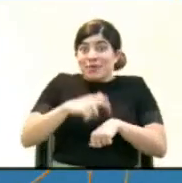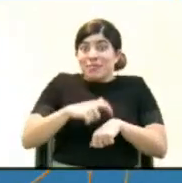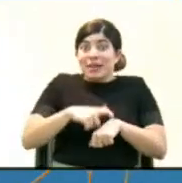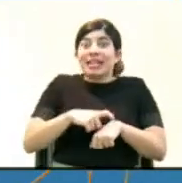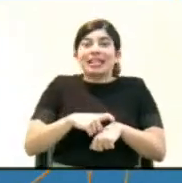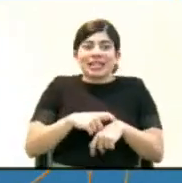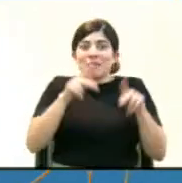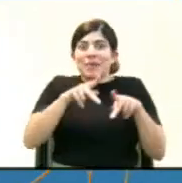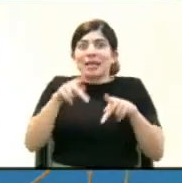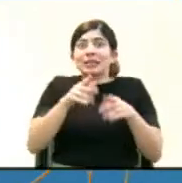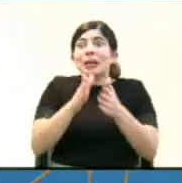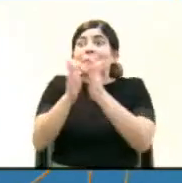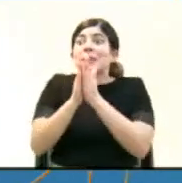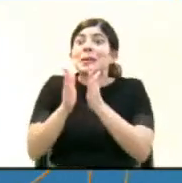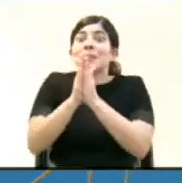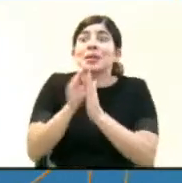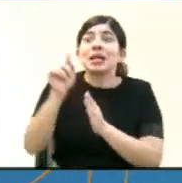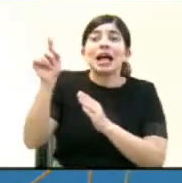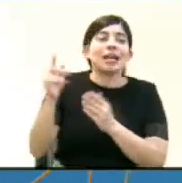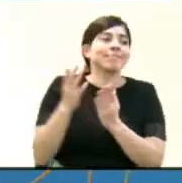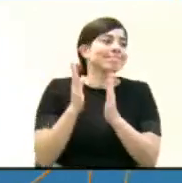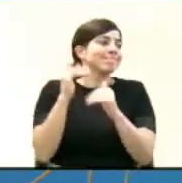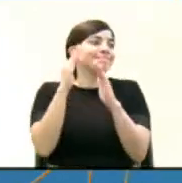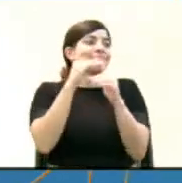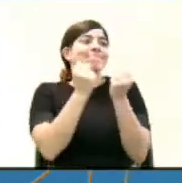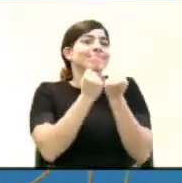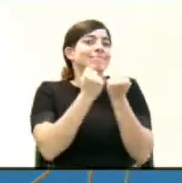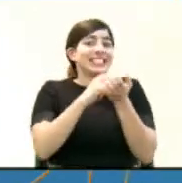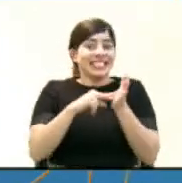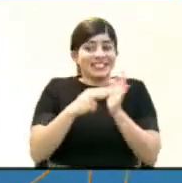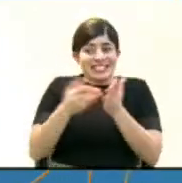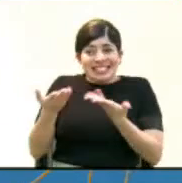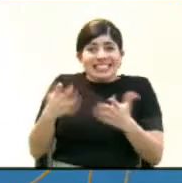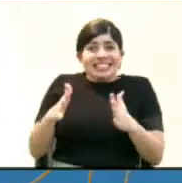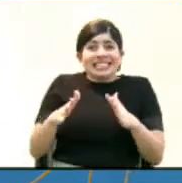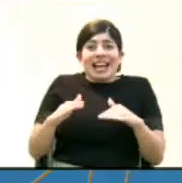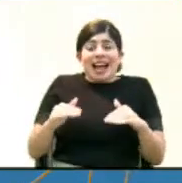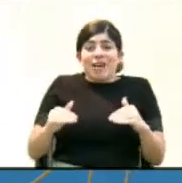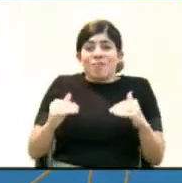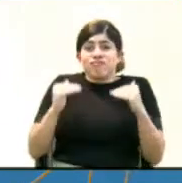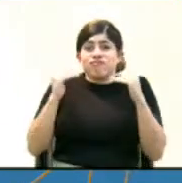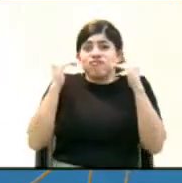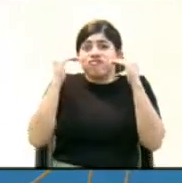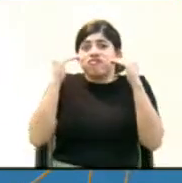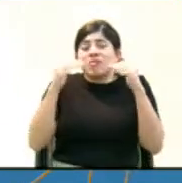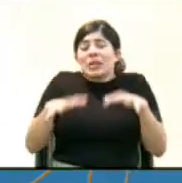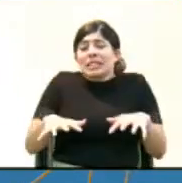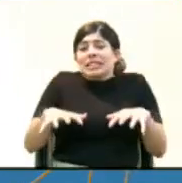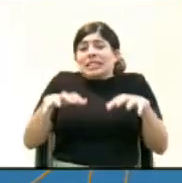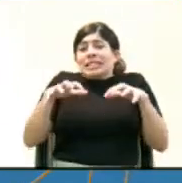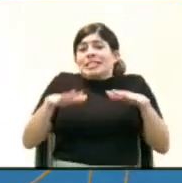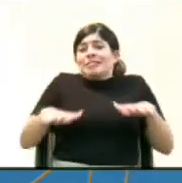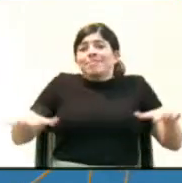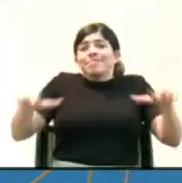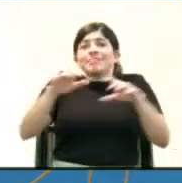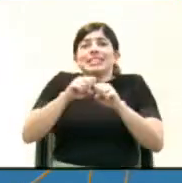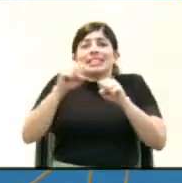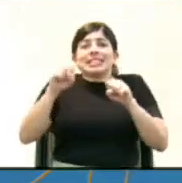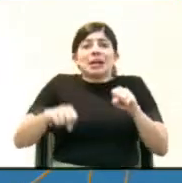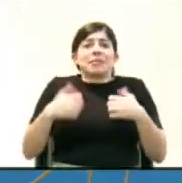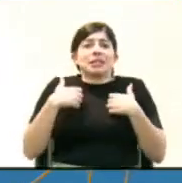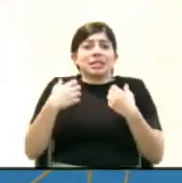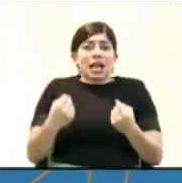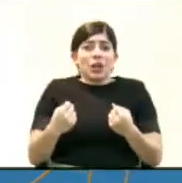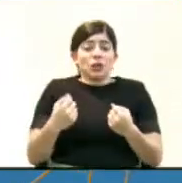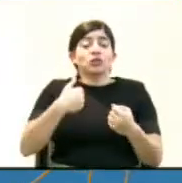viendo ya las señales del estrés en el sistema de salud. Y como mencioné al